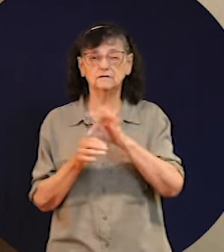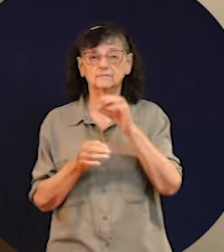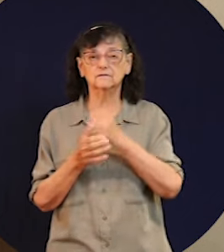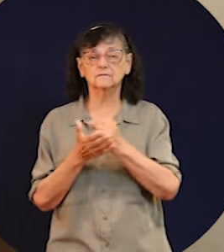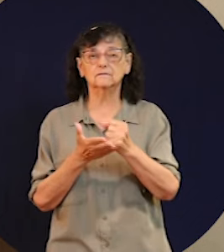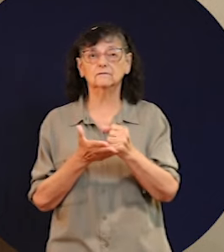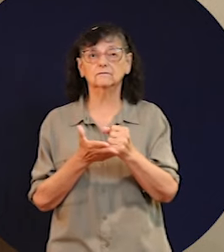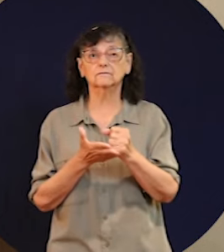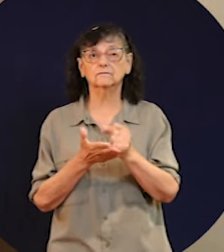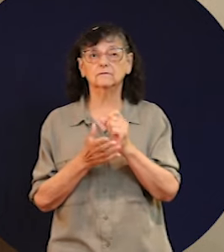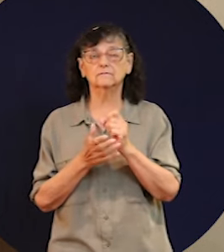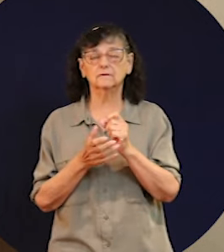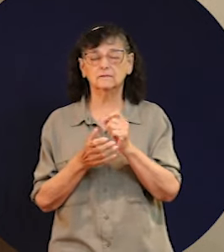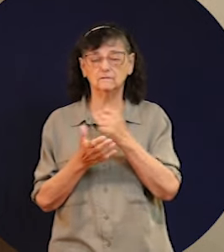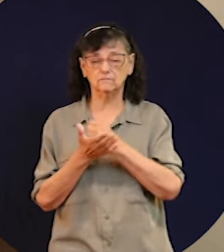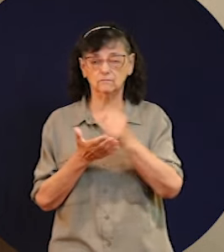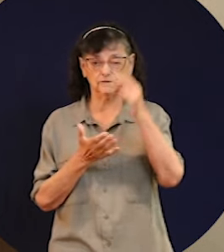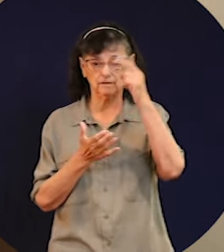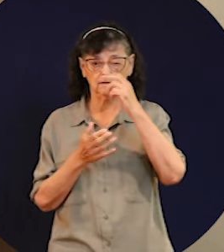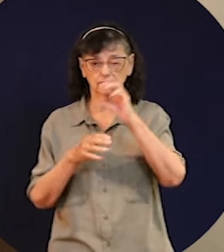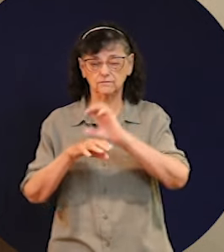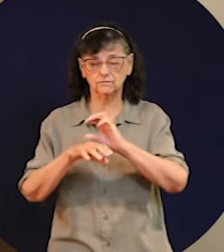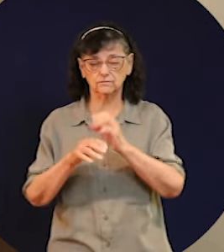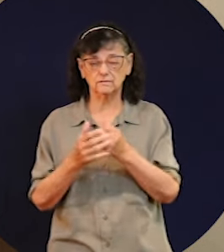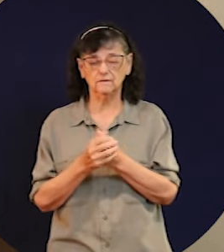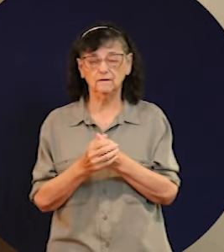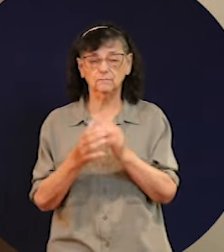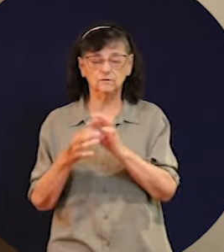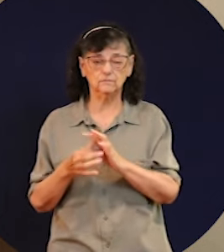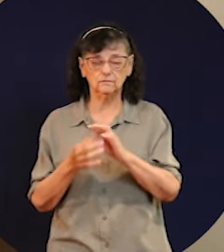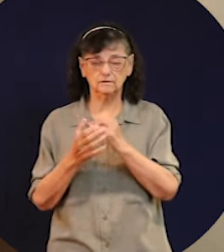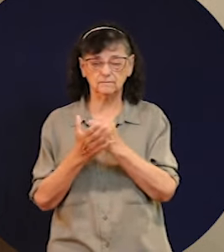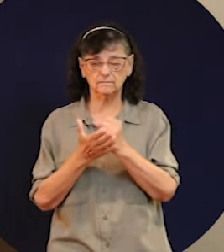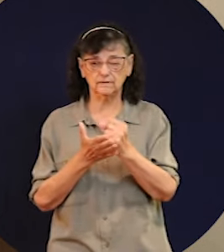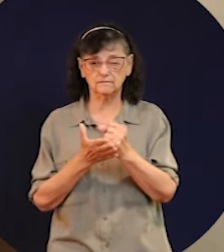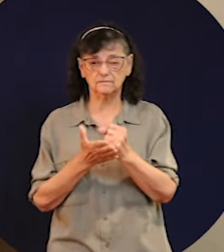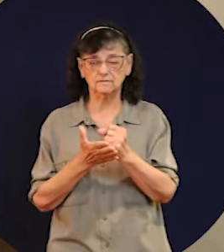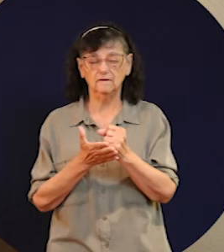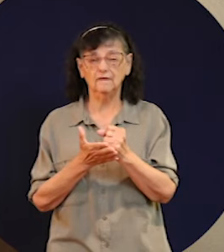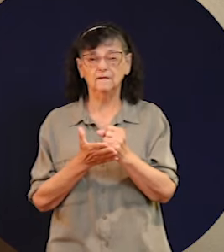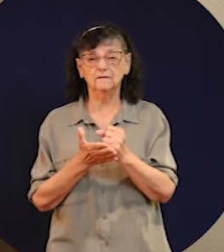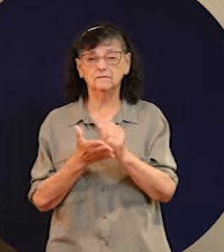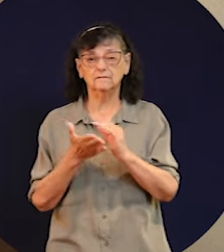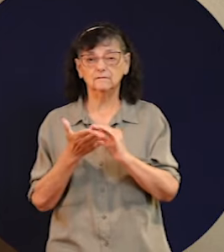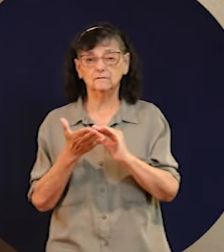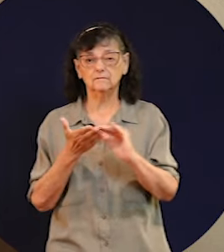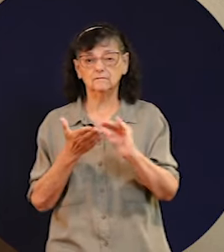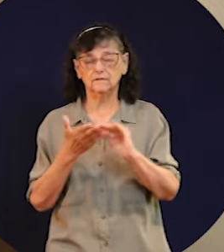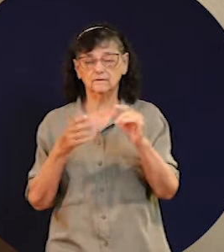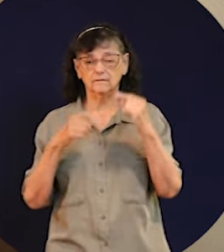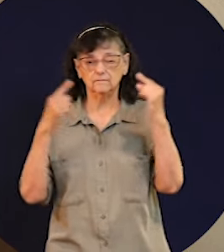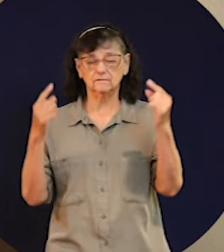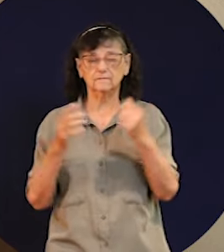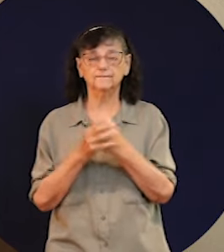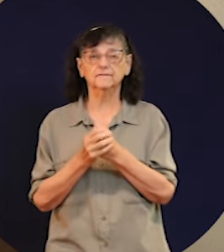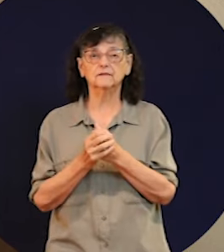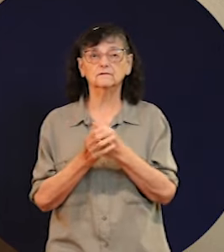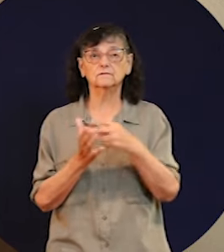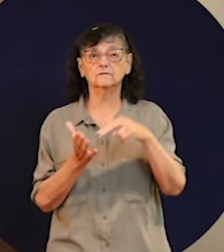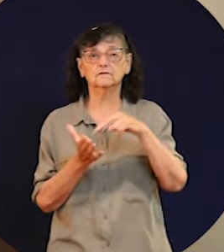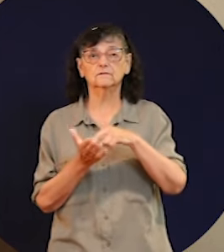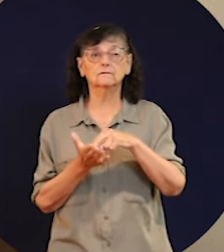Espíritu Santo, la Santa Iglesia Católica, la comunión de los santos, el perdón de los pecados,